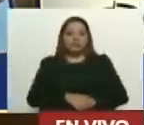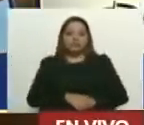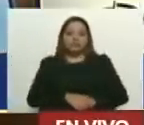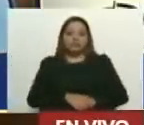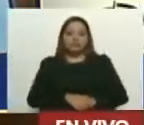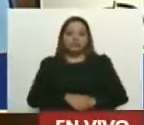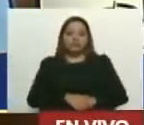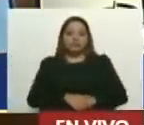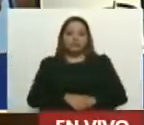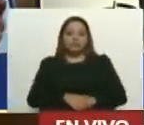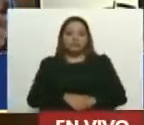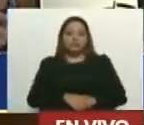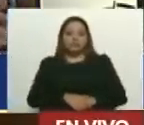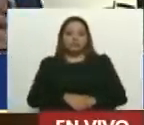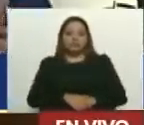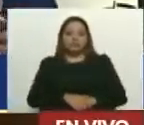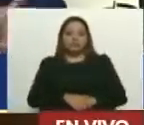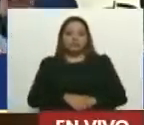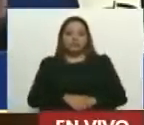Espectro Autista.